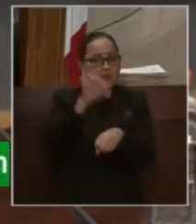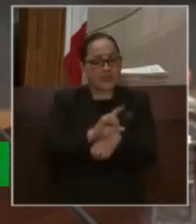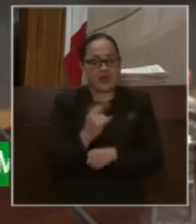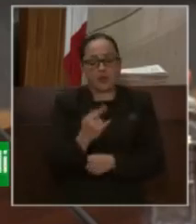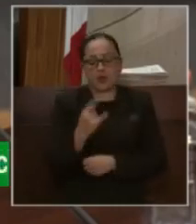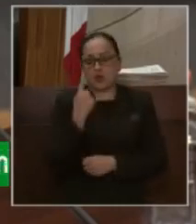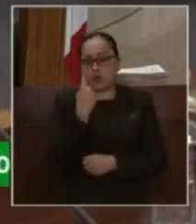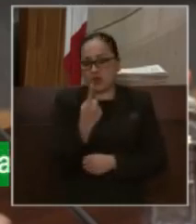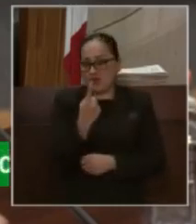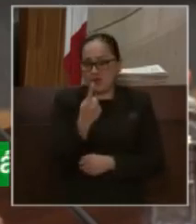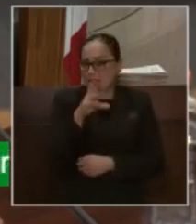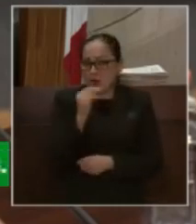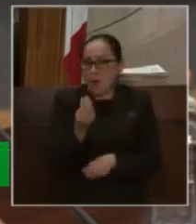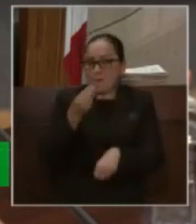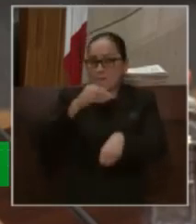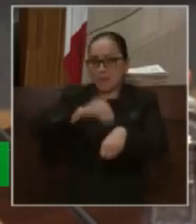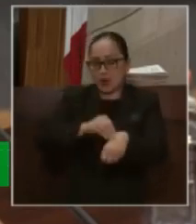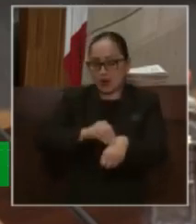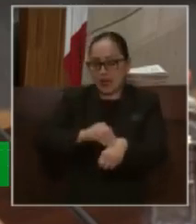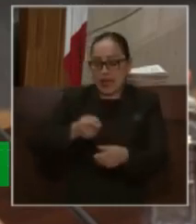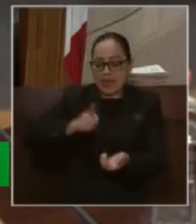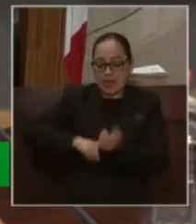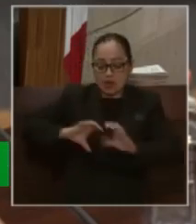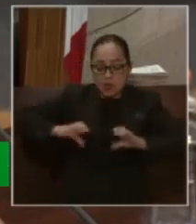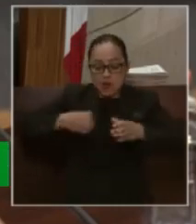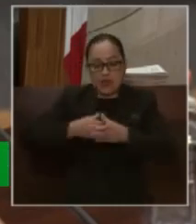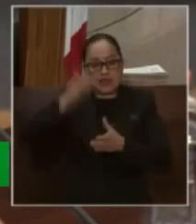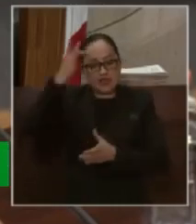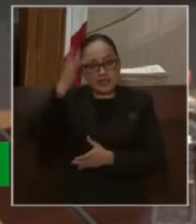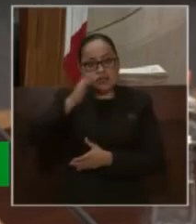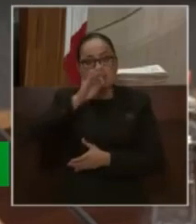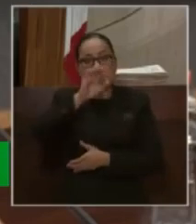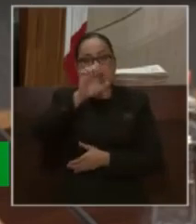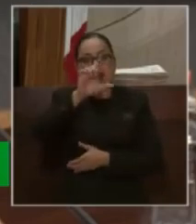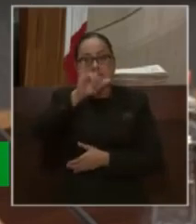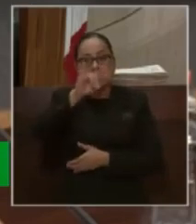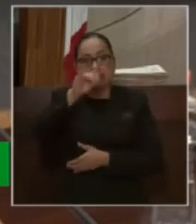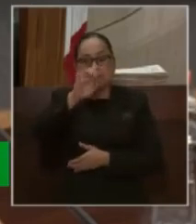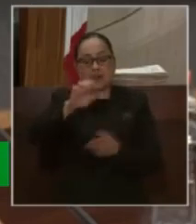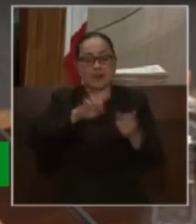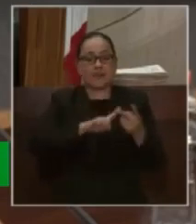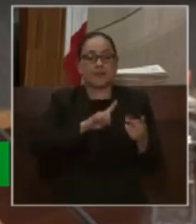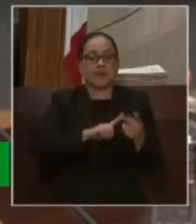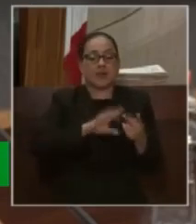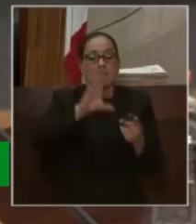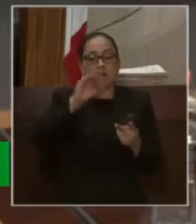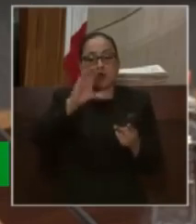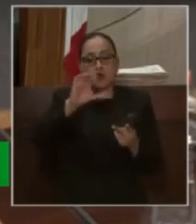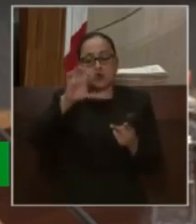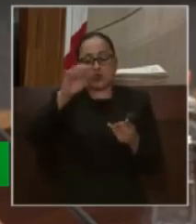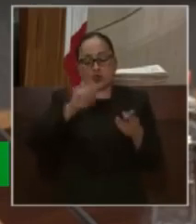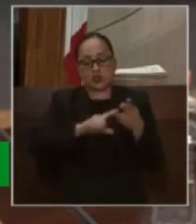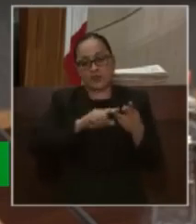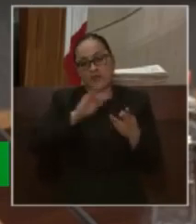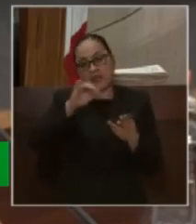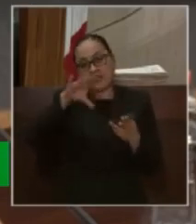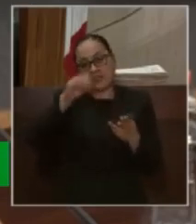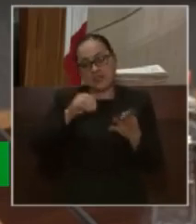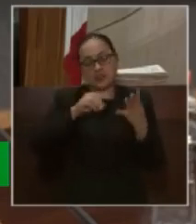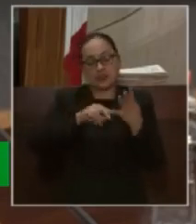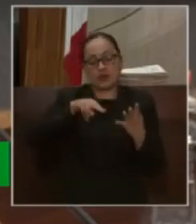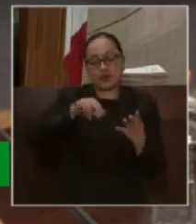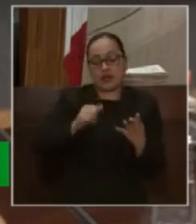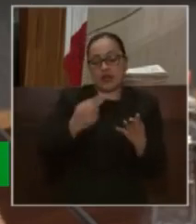julio del presente año, en las comunidades indígenas de San Felipe de los Herreros, de Cocucho, San Francisco Pichátaro y